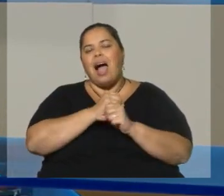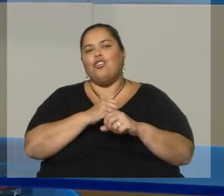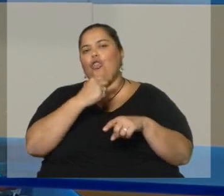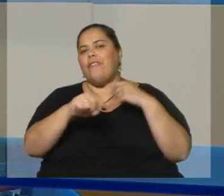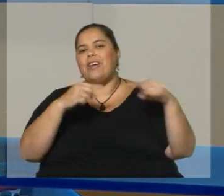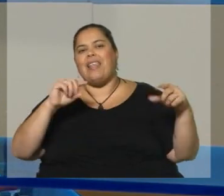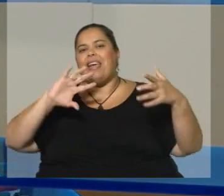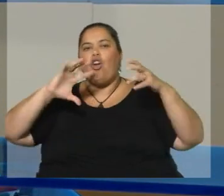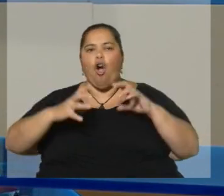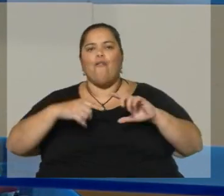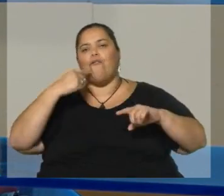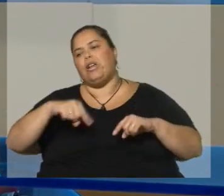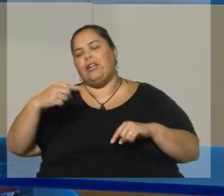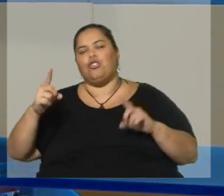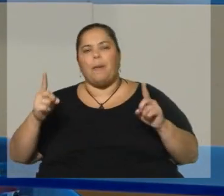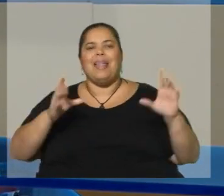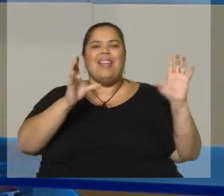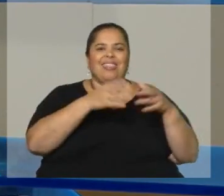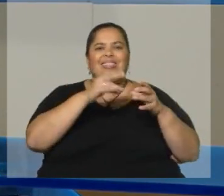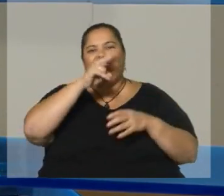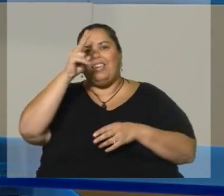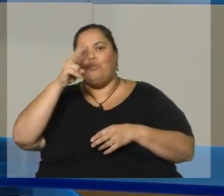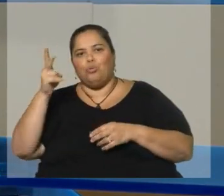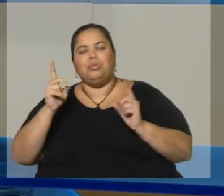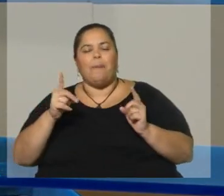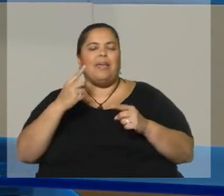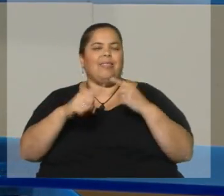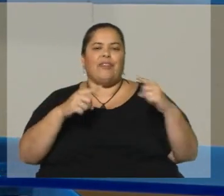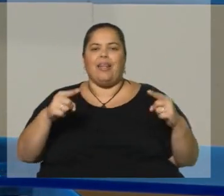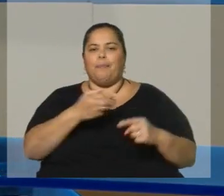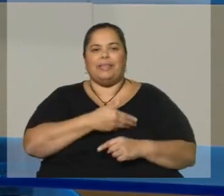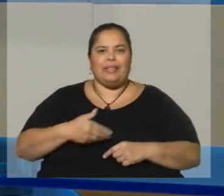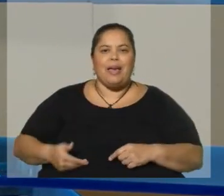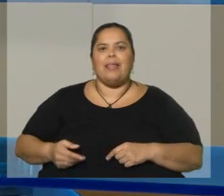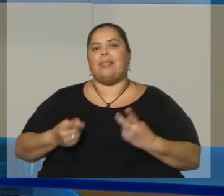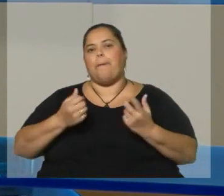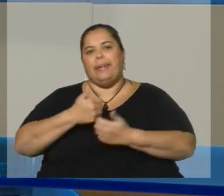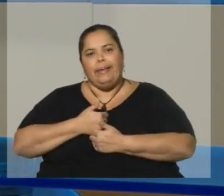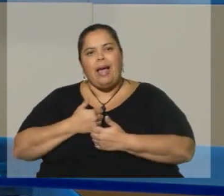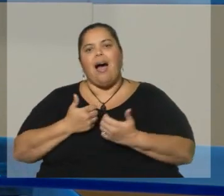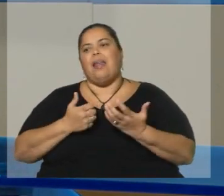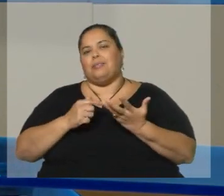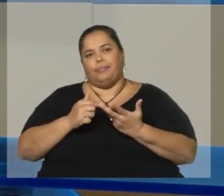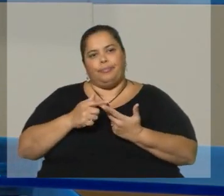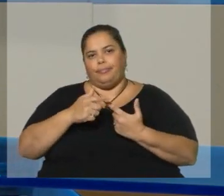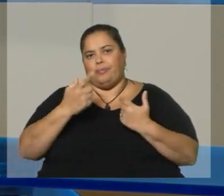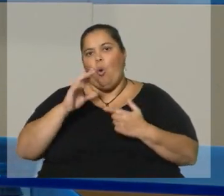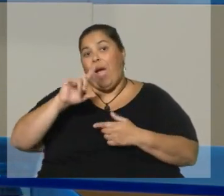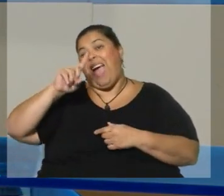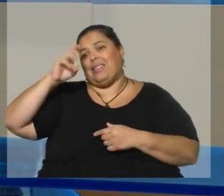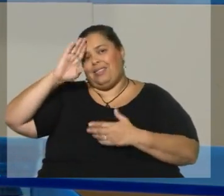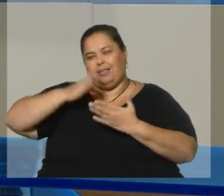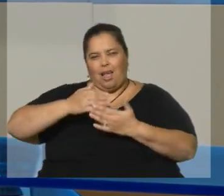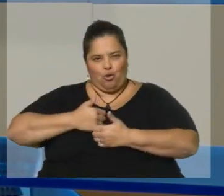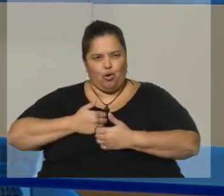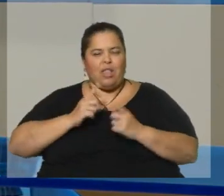entre tribus y también entre militares. Su ex presidente, en realidad ex dictador, Omar al-Bashir, es requerido por la Corte Penal Internacional por delitos